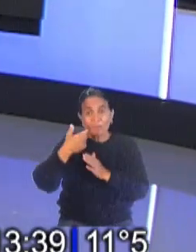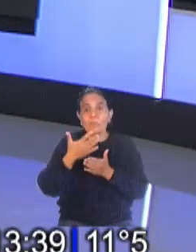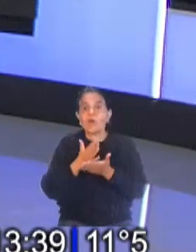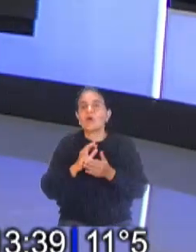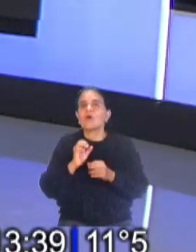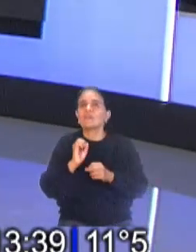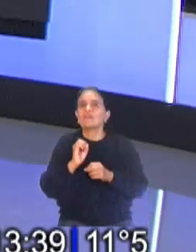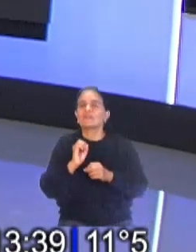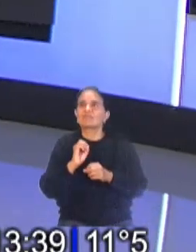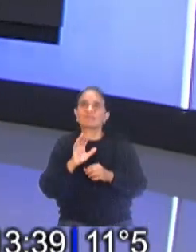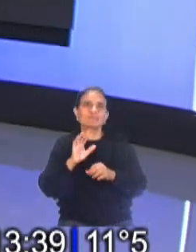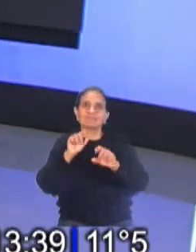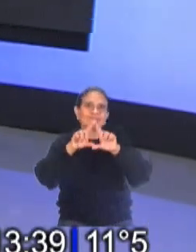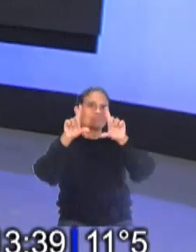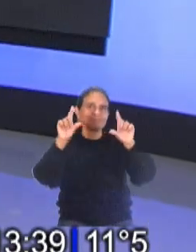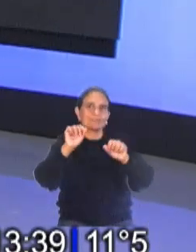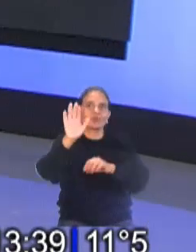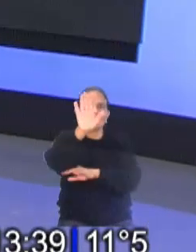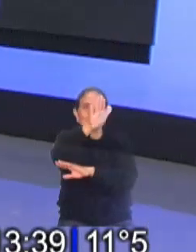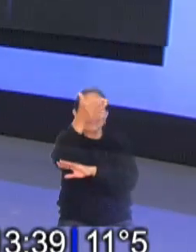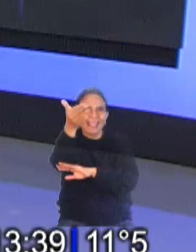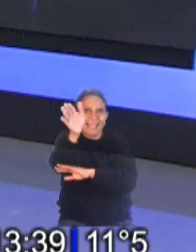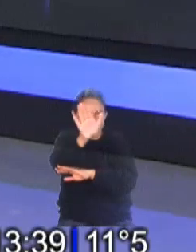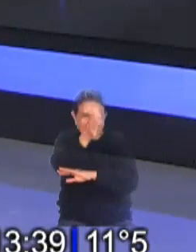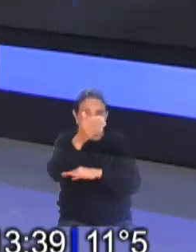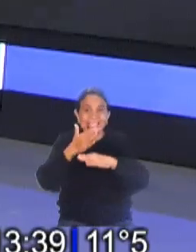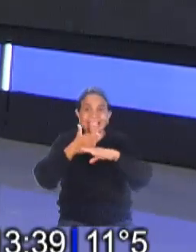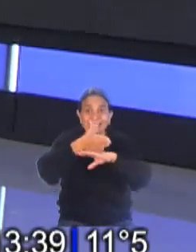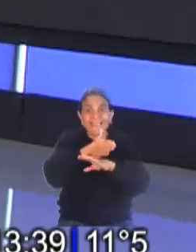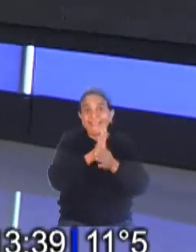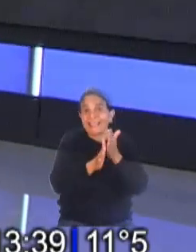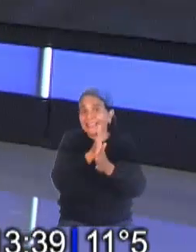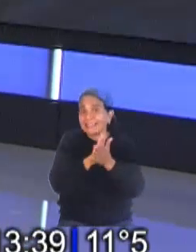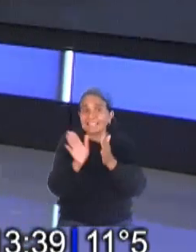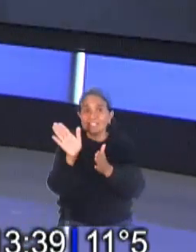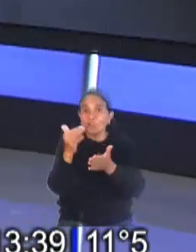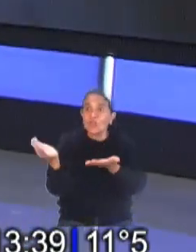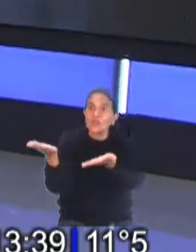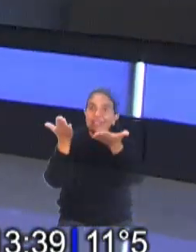la sala Berta Vidal. Así que con entrada libre y gratuita, todos invitados a ver esta película.